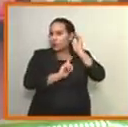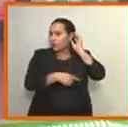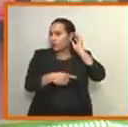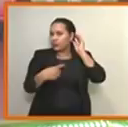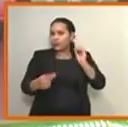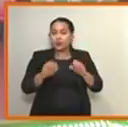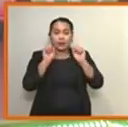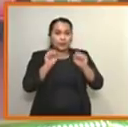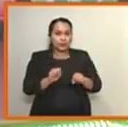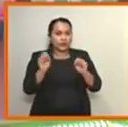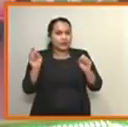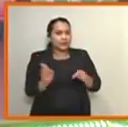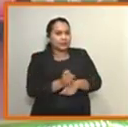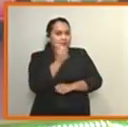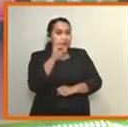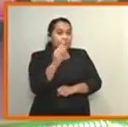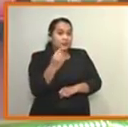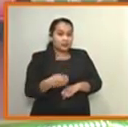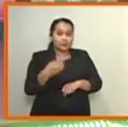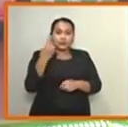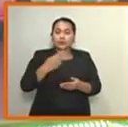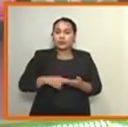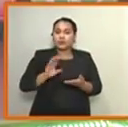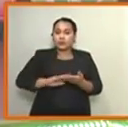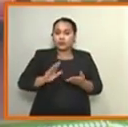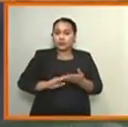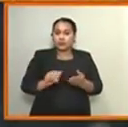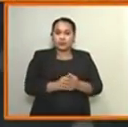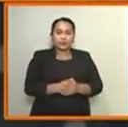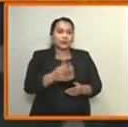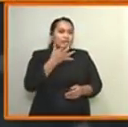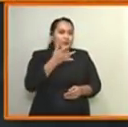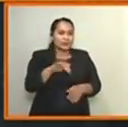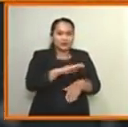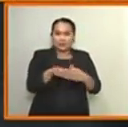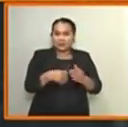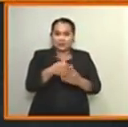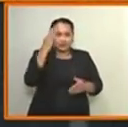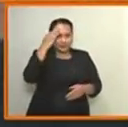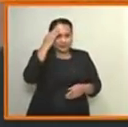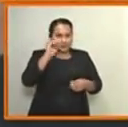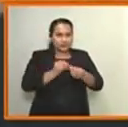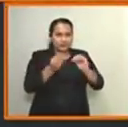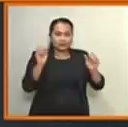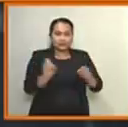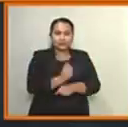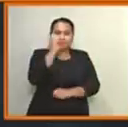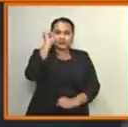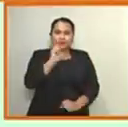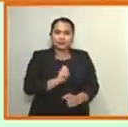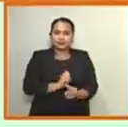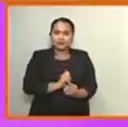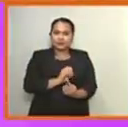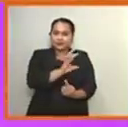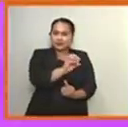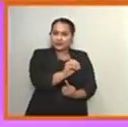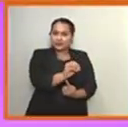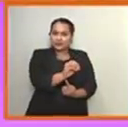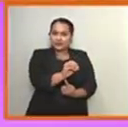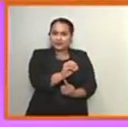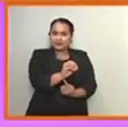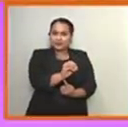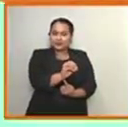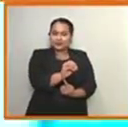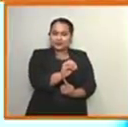puedes ganar 60 veces tu inversión. Te deseo mucha suerte, conoceremos su primer dígito, este es el 0, segundo dígito,